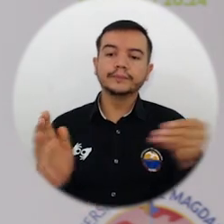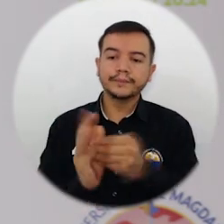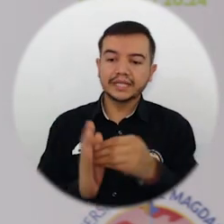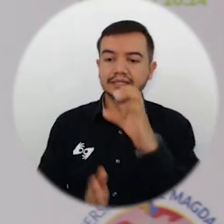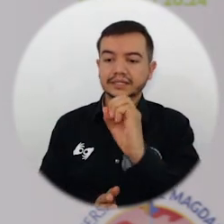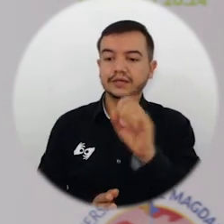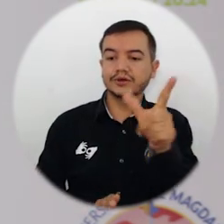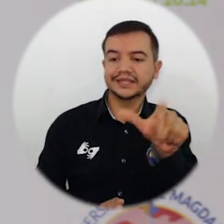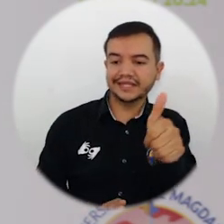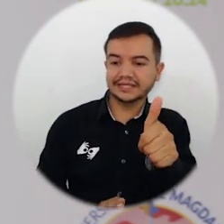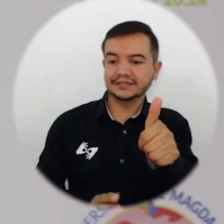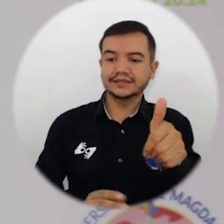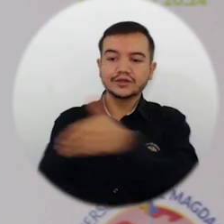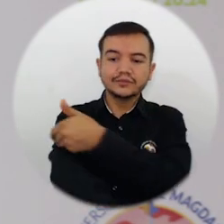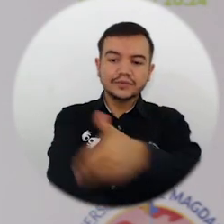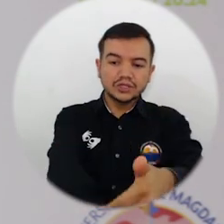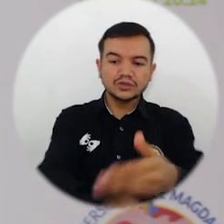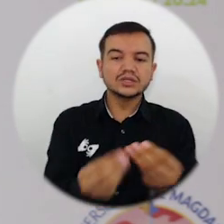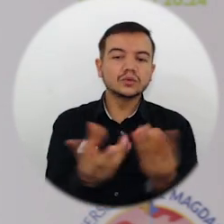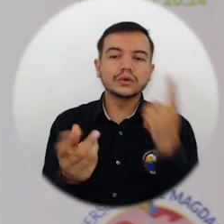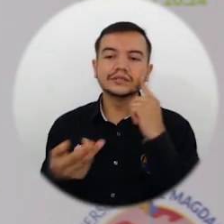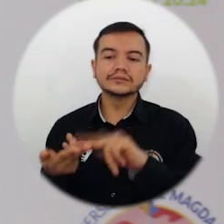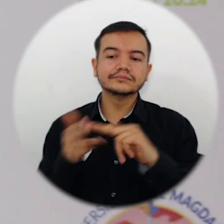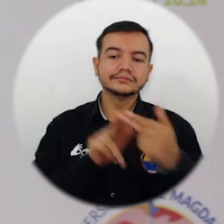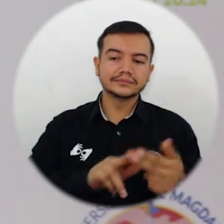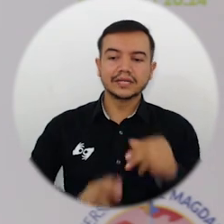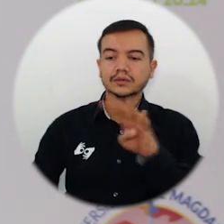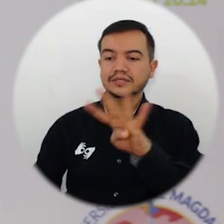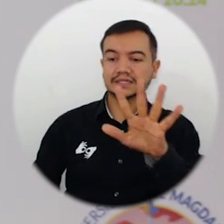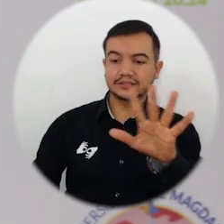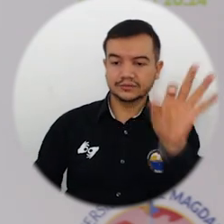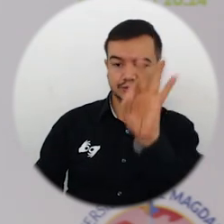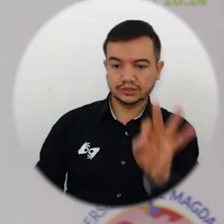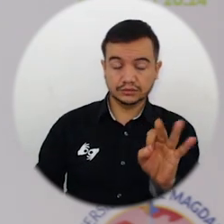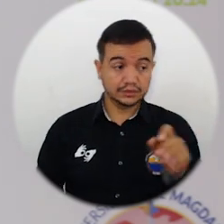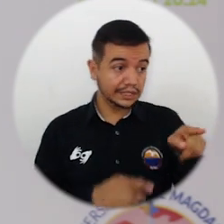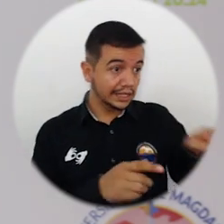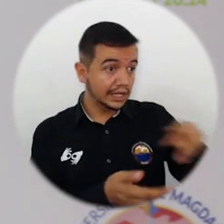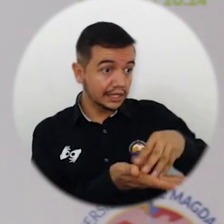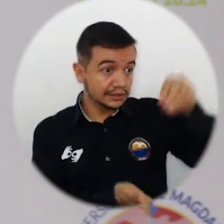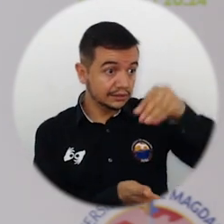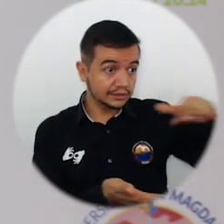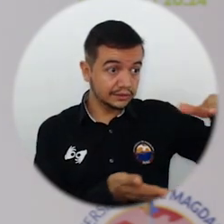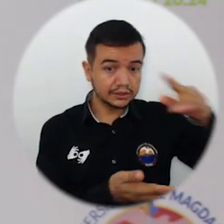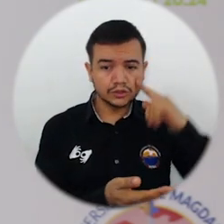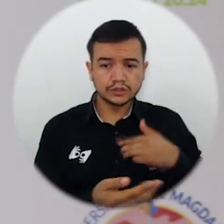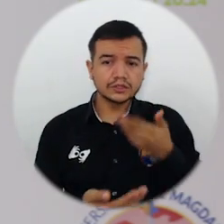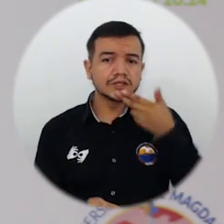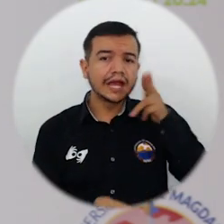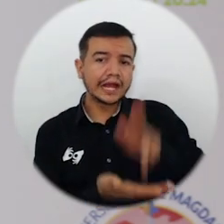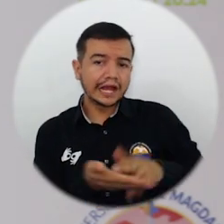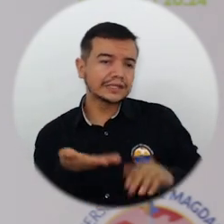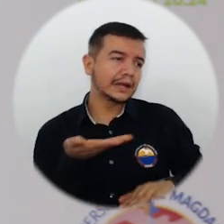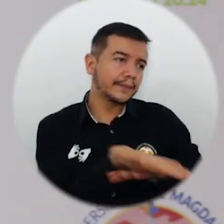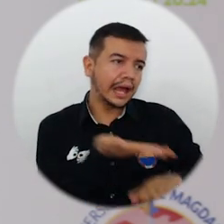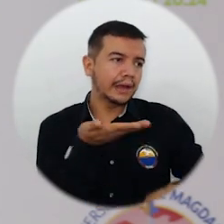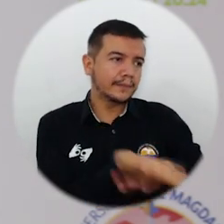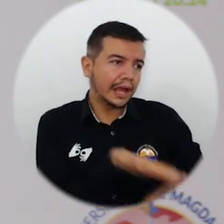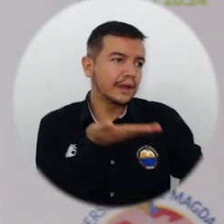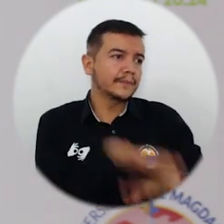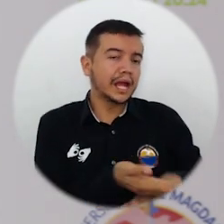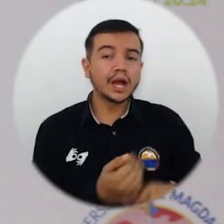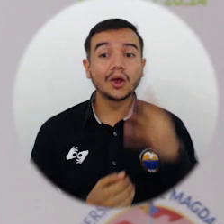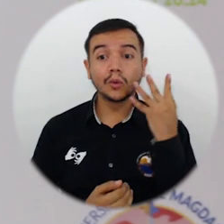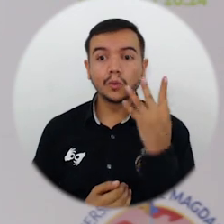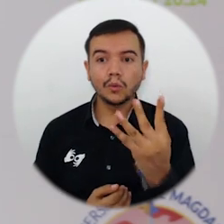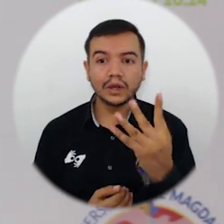hubiésemos querido firmar, simplemente era que habíamos insistido de manera reiterativa durante 4 comunicaciones, de las cuales solo una nos dieron respuesta, en que los